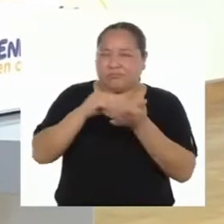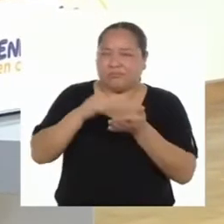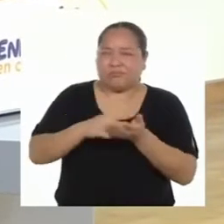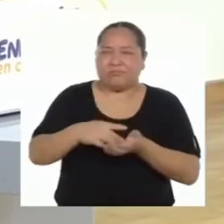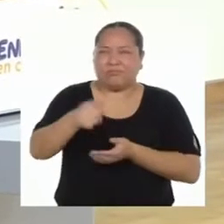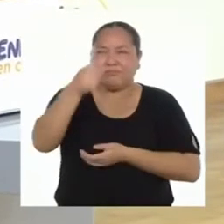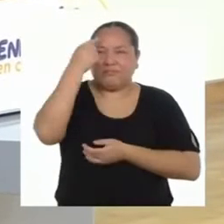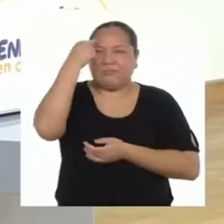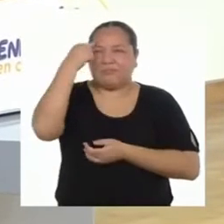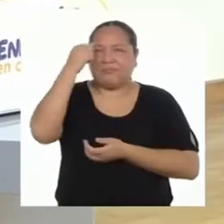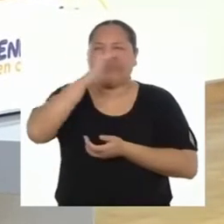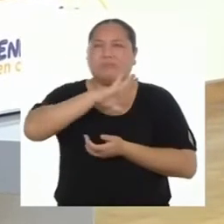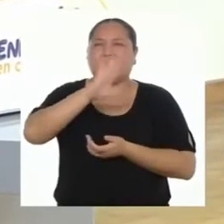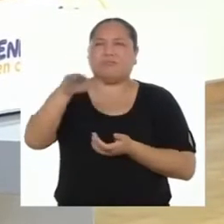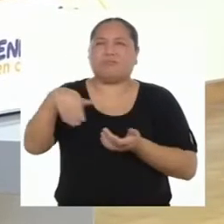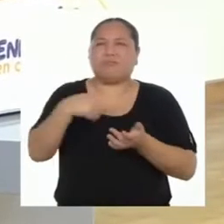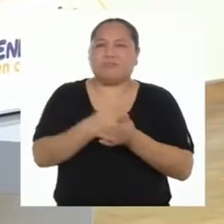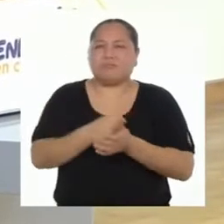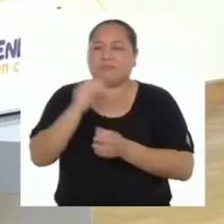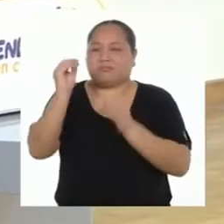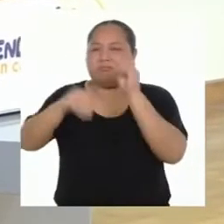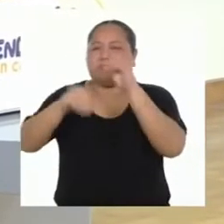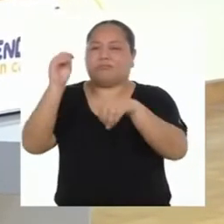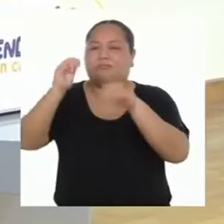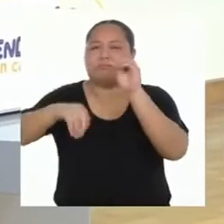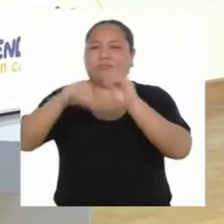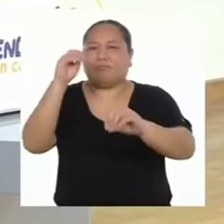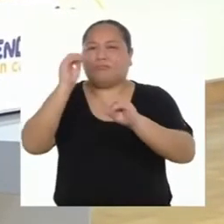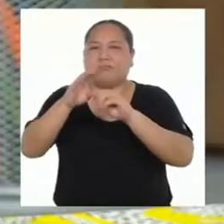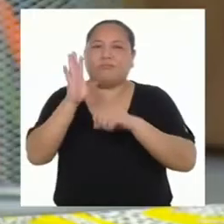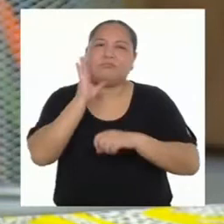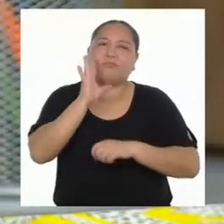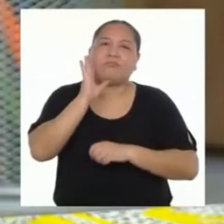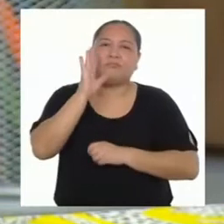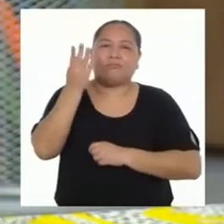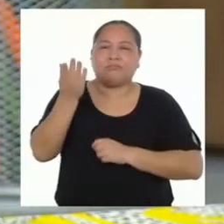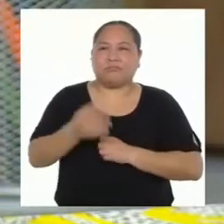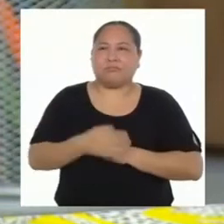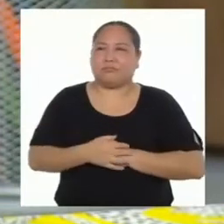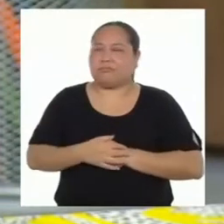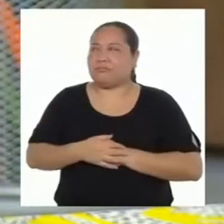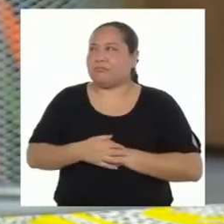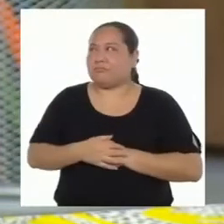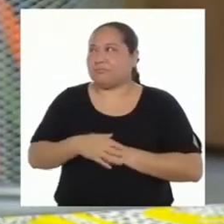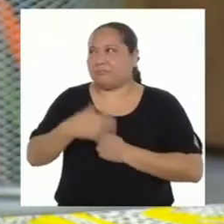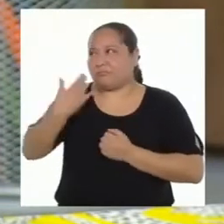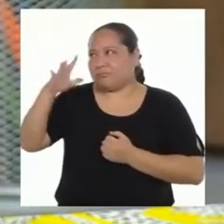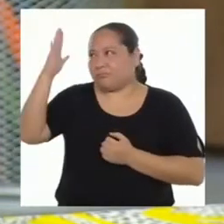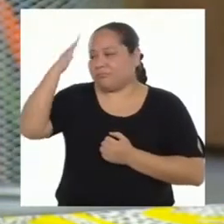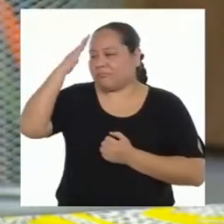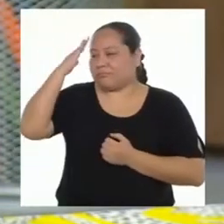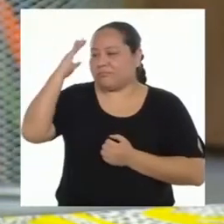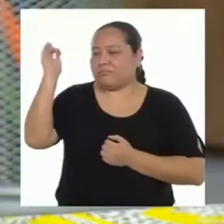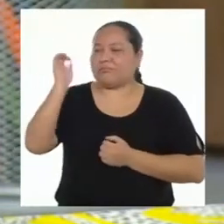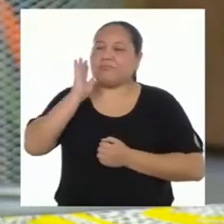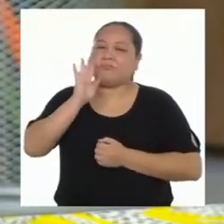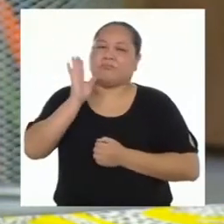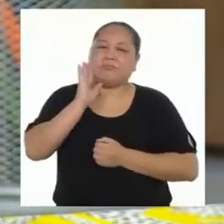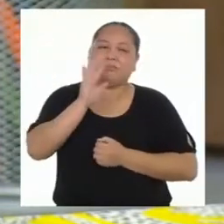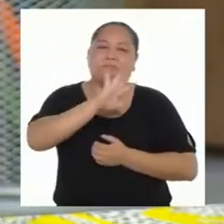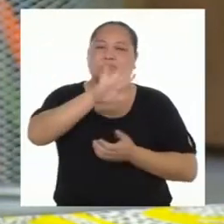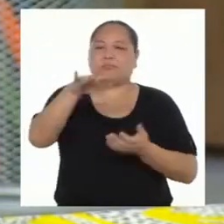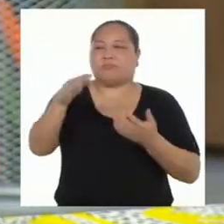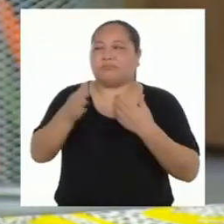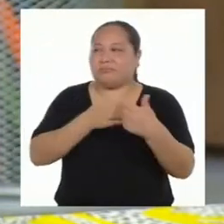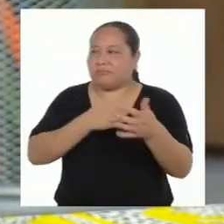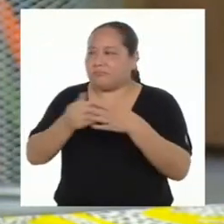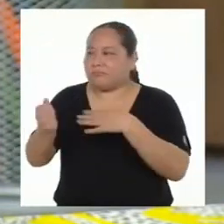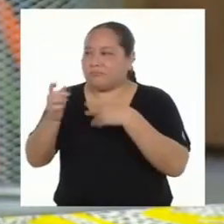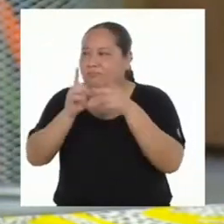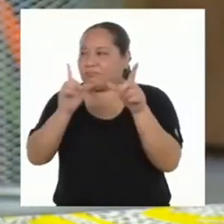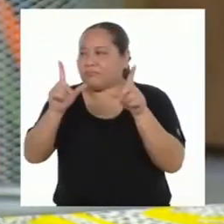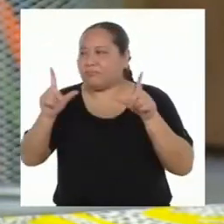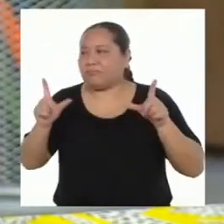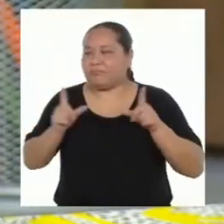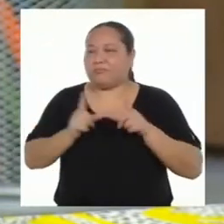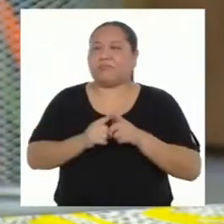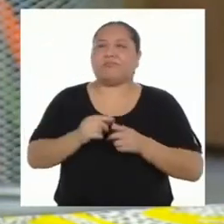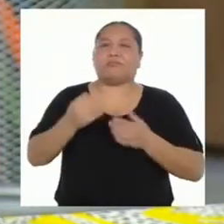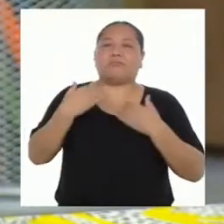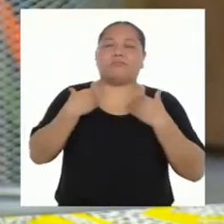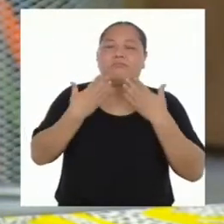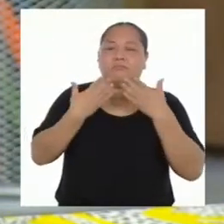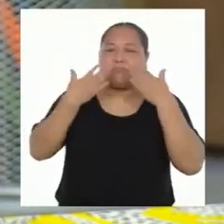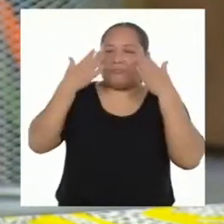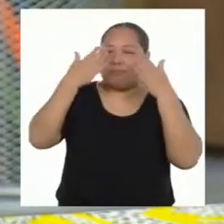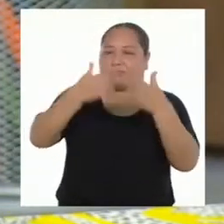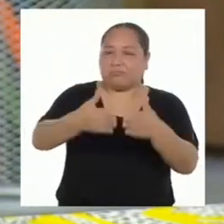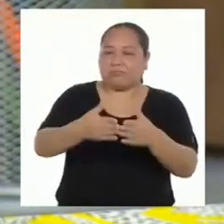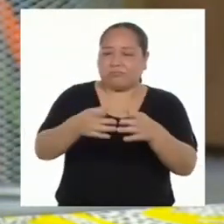sucede con todo lo que colocamos en los tachos? Ya sabemos que no lo podemos botar en cualquier parte, sino que tiene que ir en